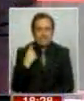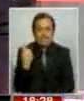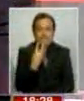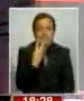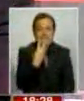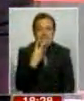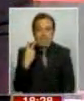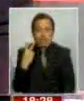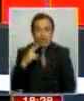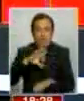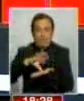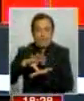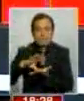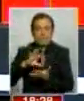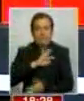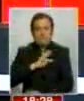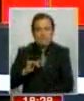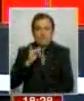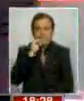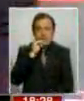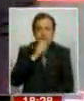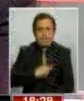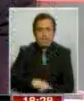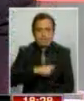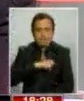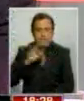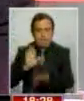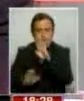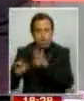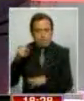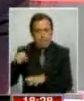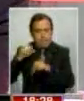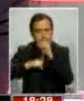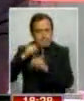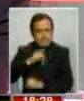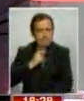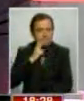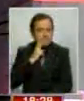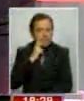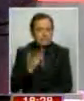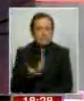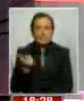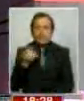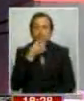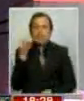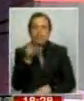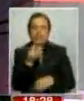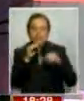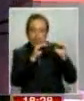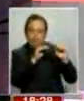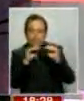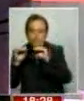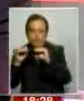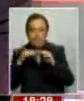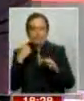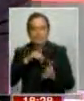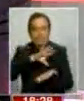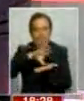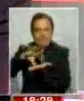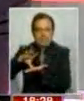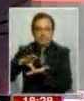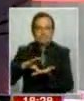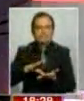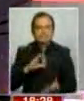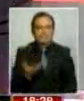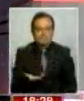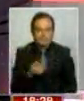OECD. Italia, Francia, España protegen a su industria vitivinícola. Yo te estoy hablando del promedio que existe en los países de la OECD. Y lo